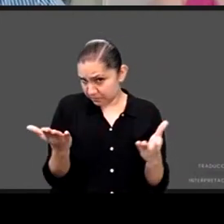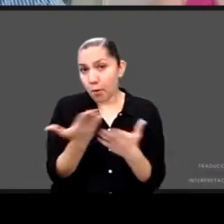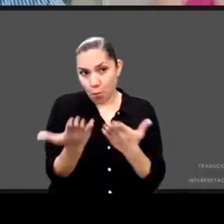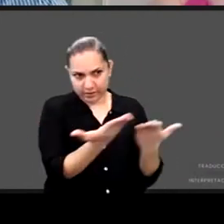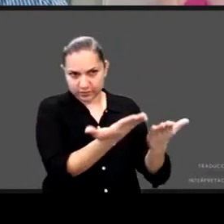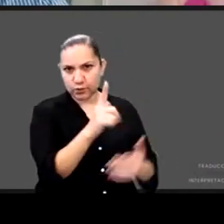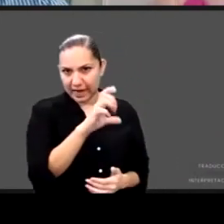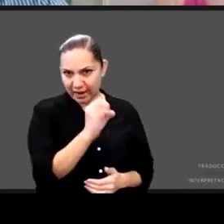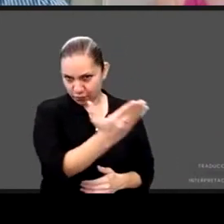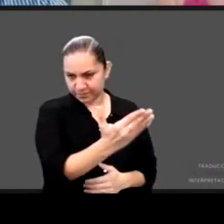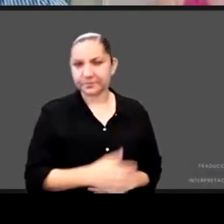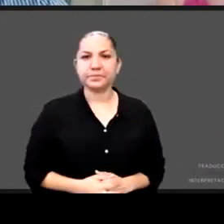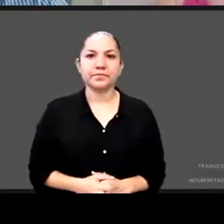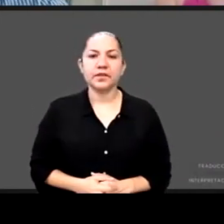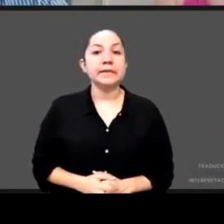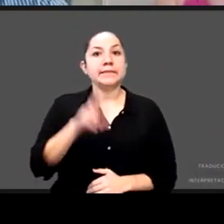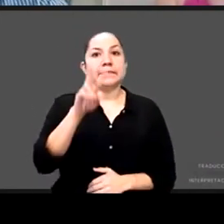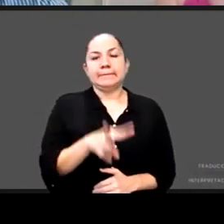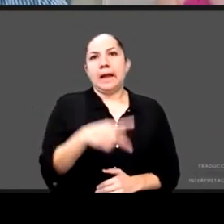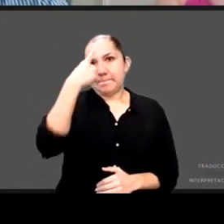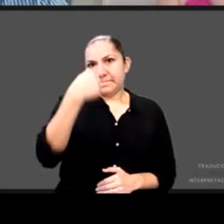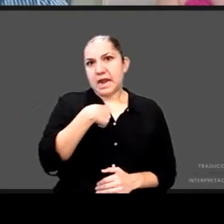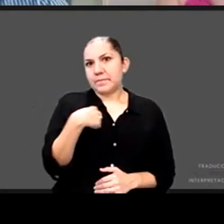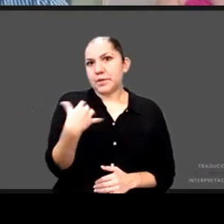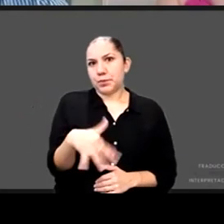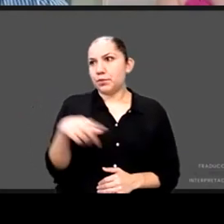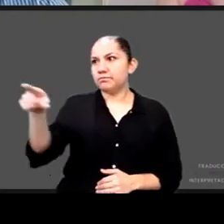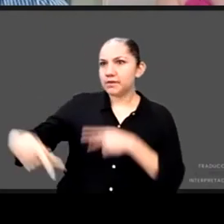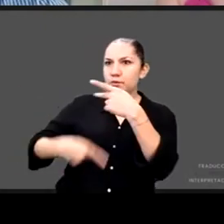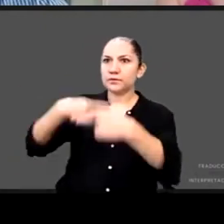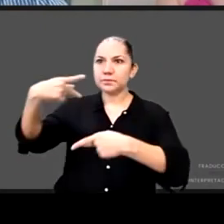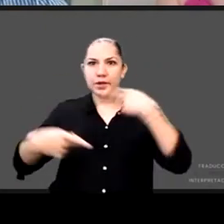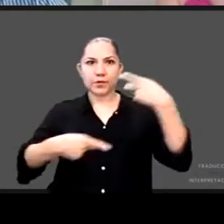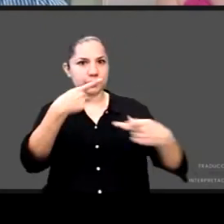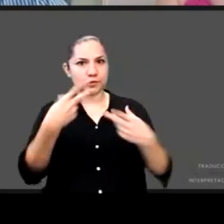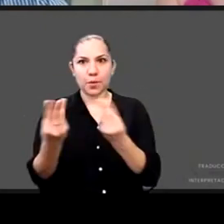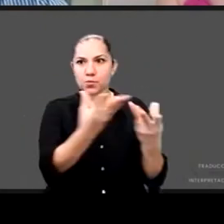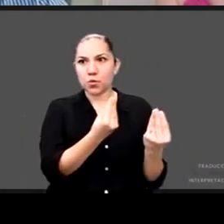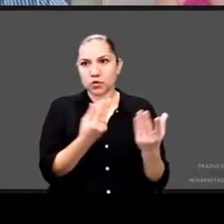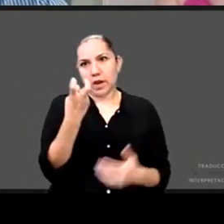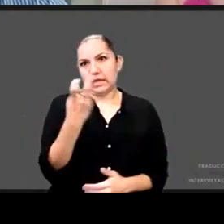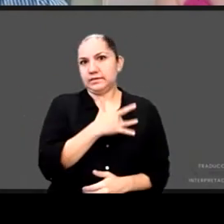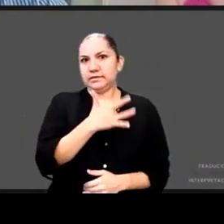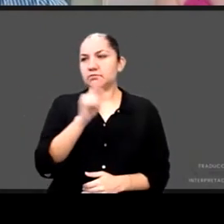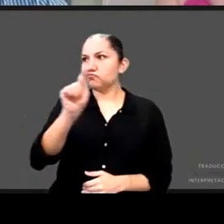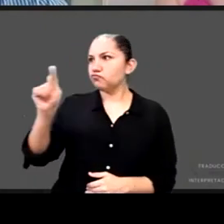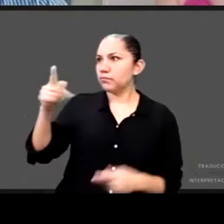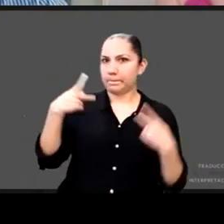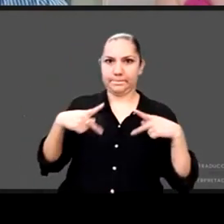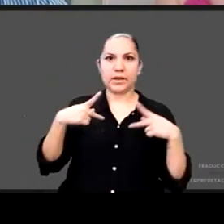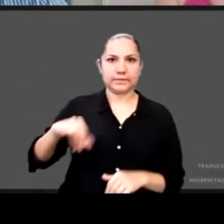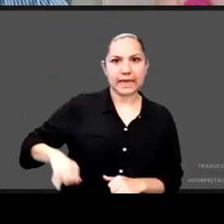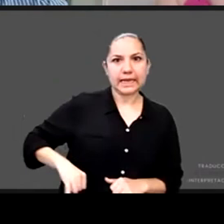Sí, bueno, me da mucho gusto que haya muchas preguntas. Es señal de que hay mucho interés y que este es